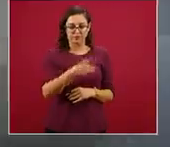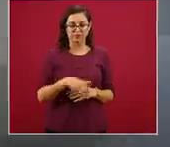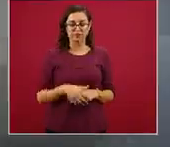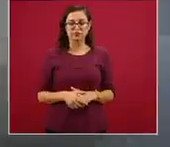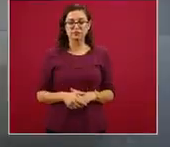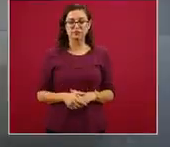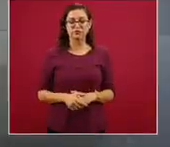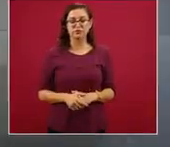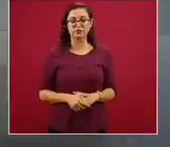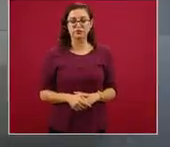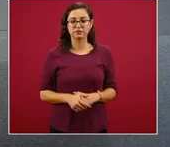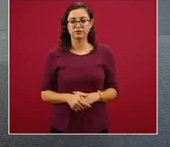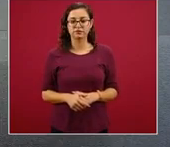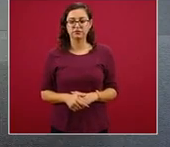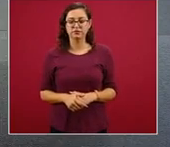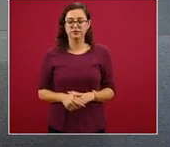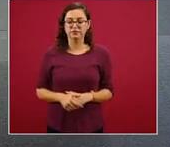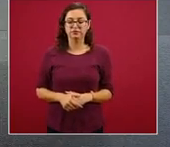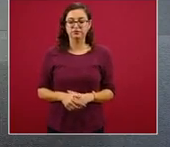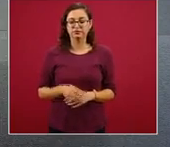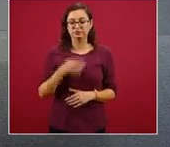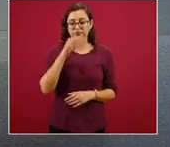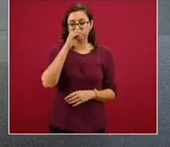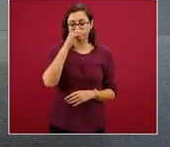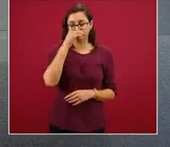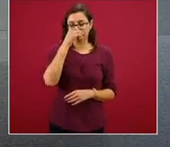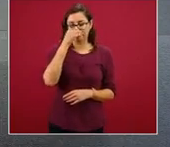lado con usted.